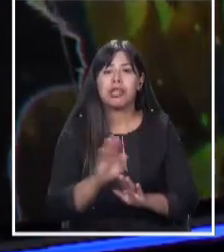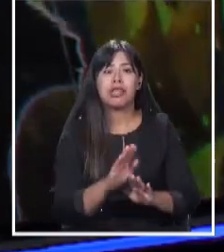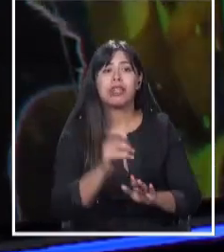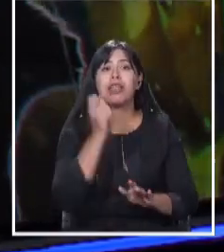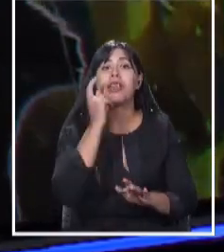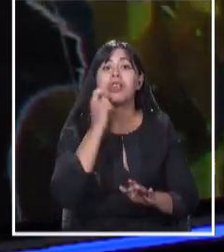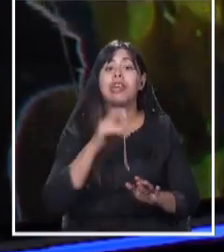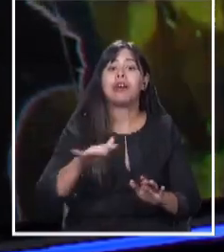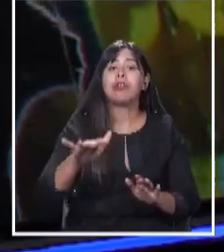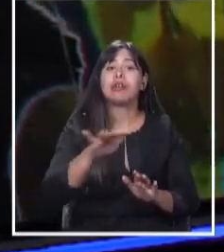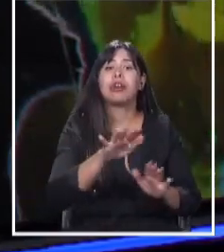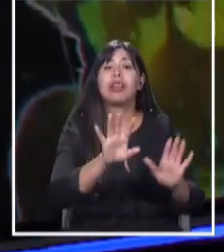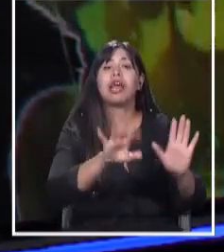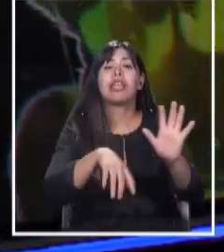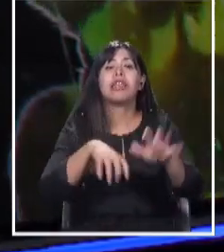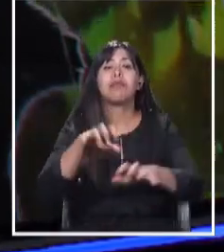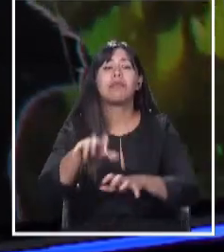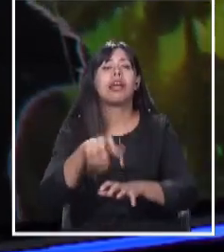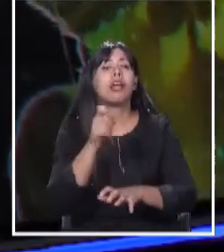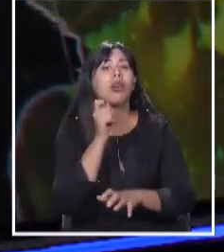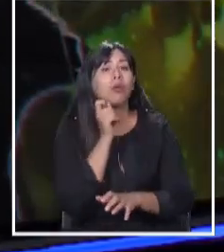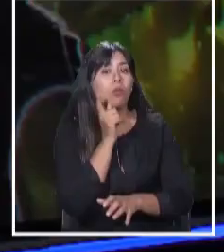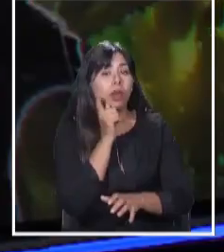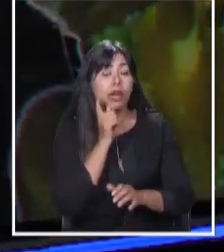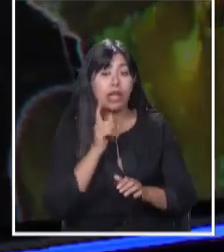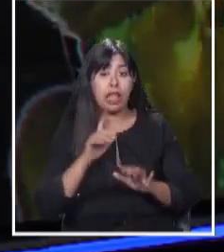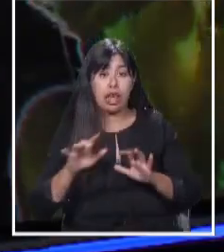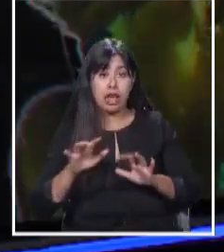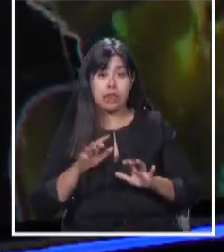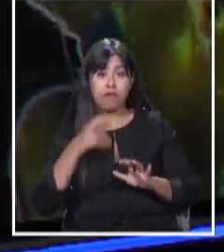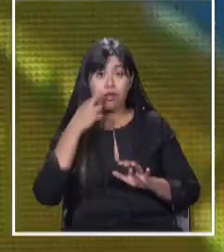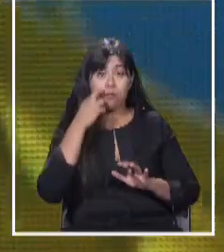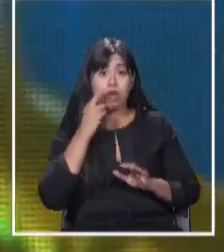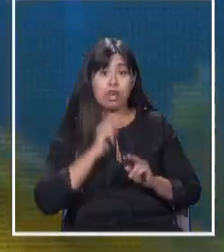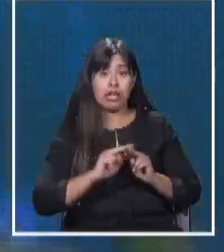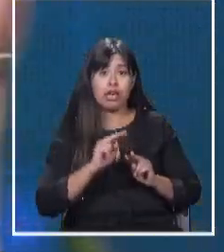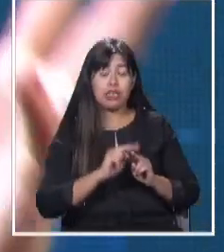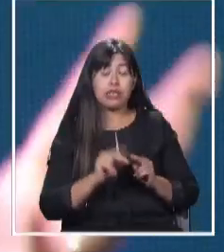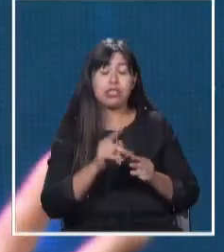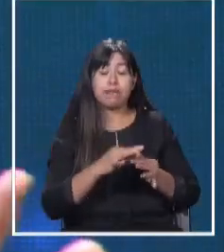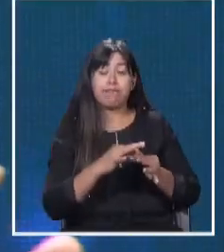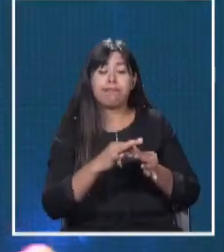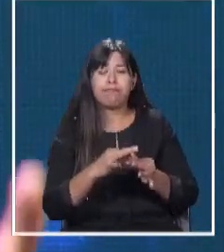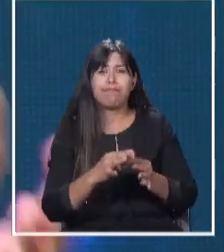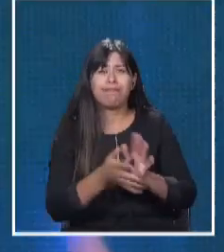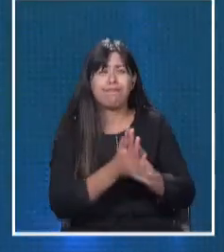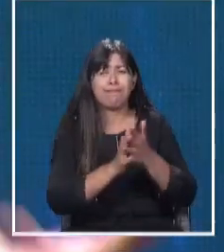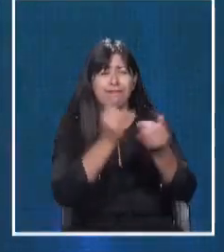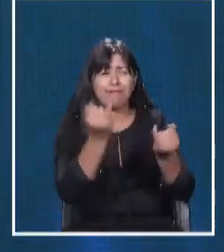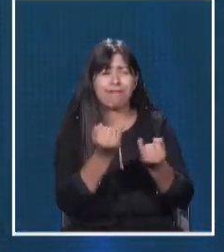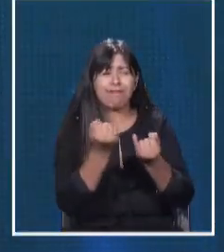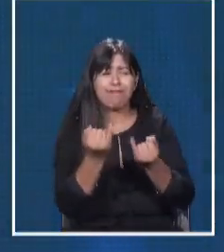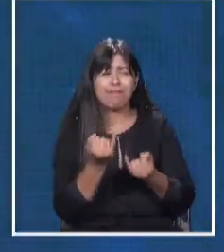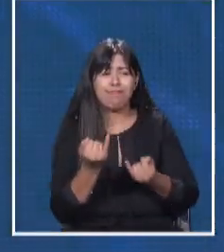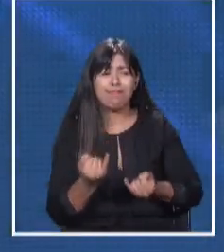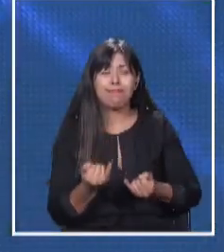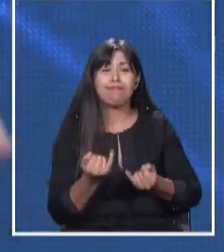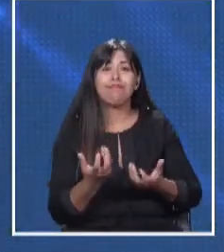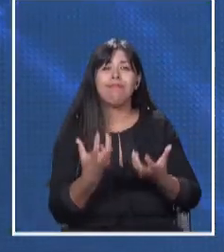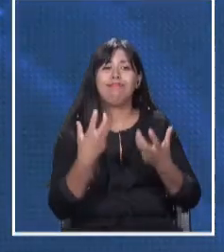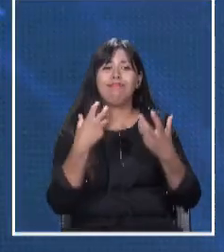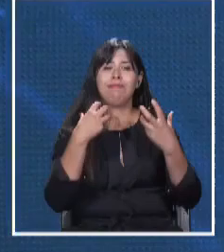que están alrededor, cuáles son las actividades humanas que se generan y, por tanto, toda esa información poderla